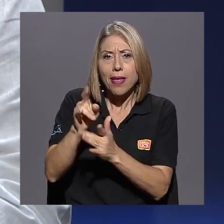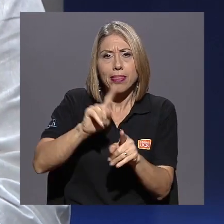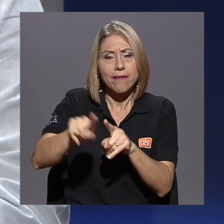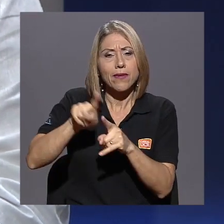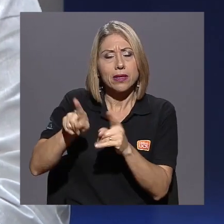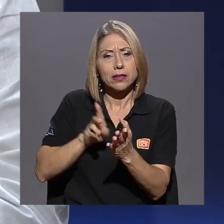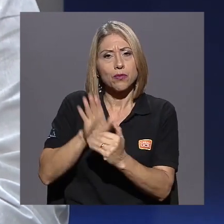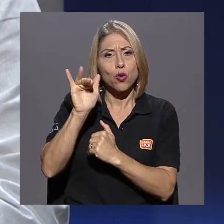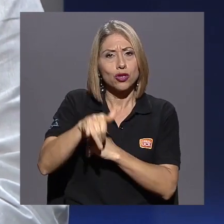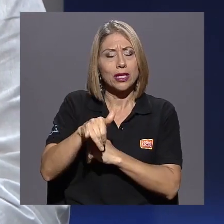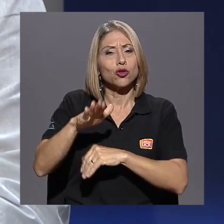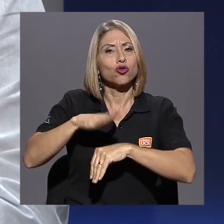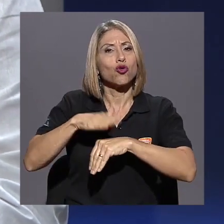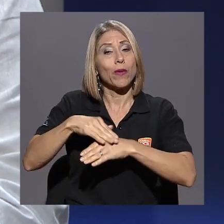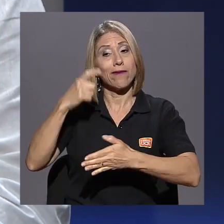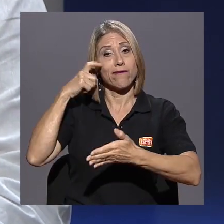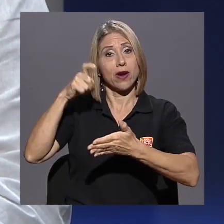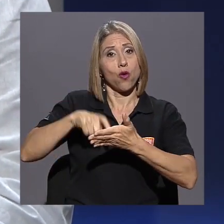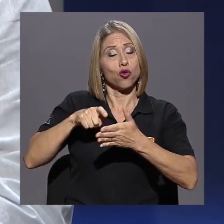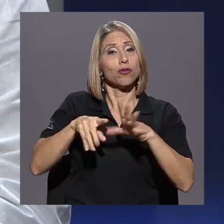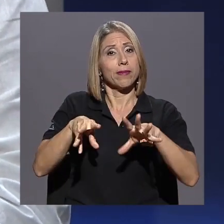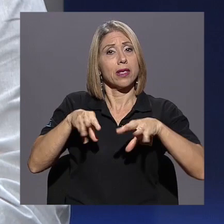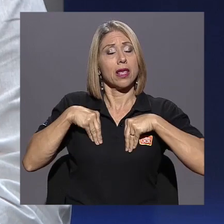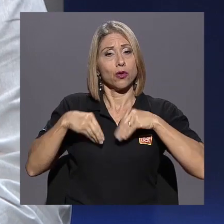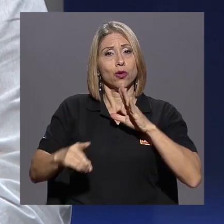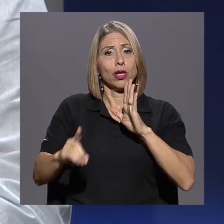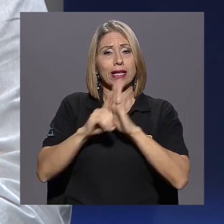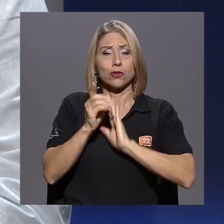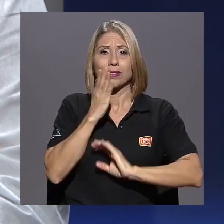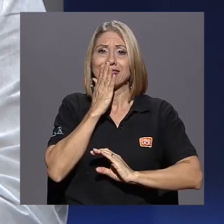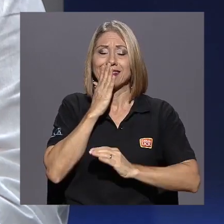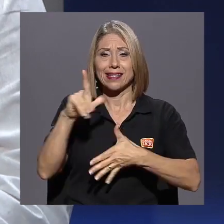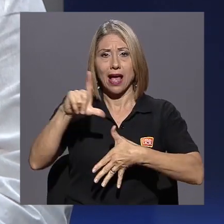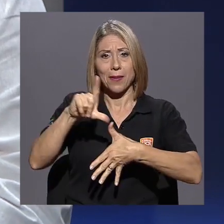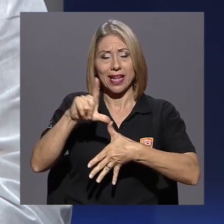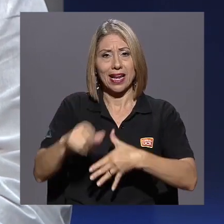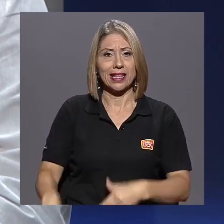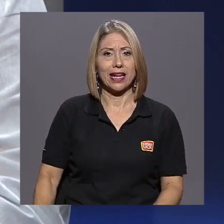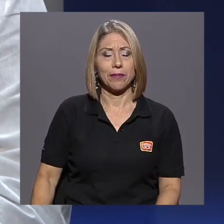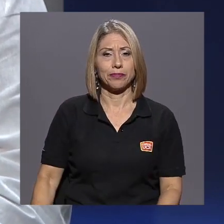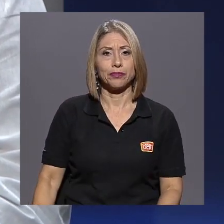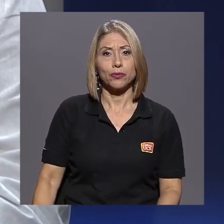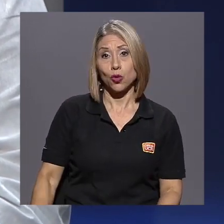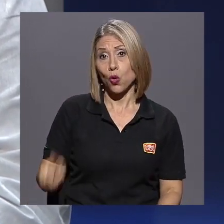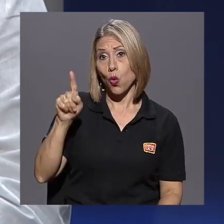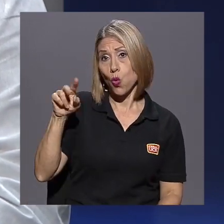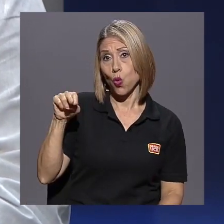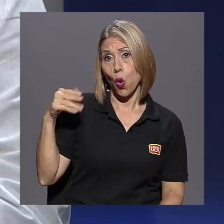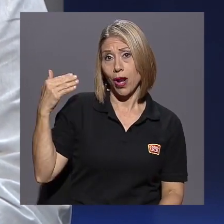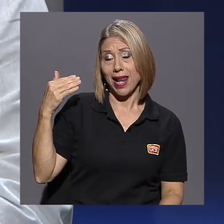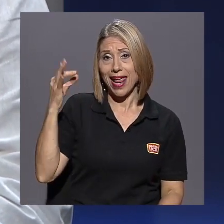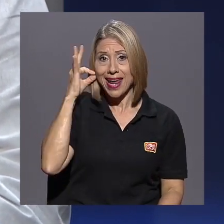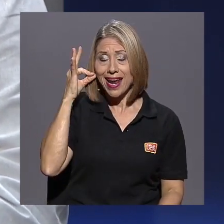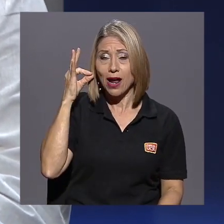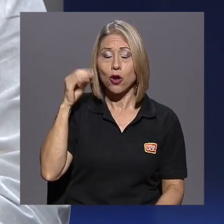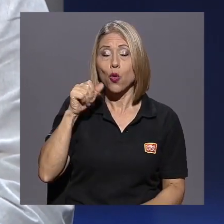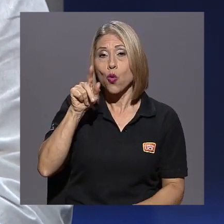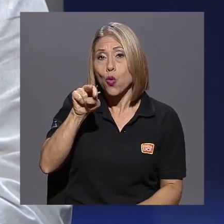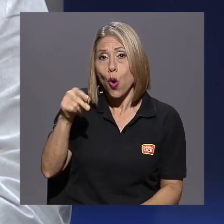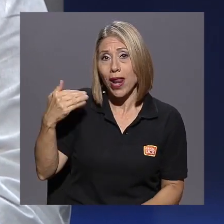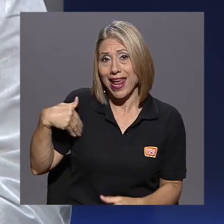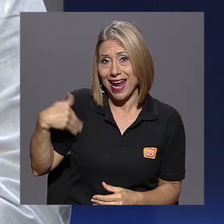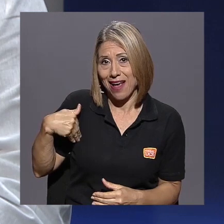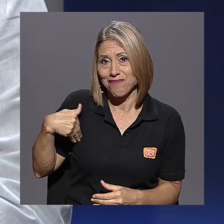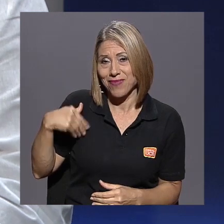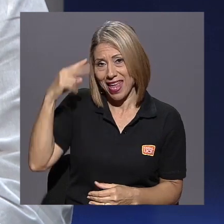acerca del reconocimiento de los derechos indígenas en américa latina' un colega se ha enfocado más en méjico y